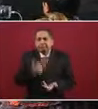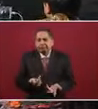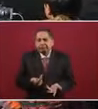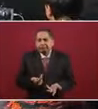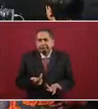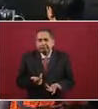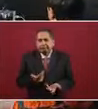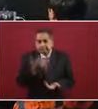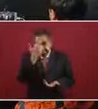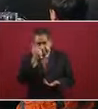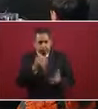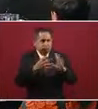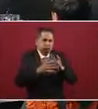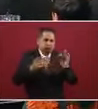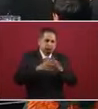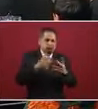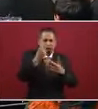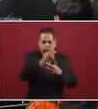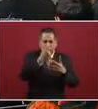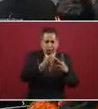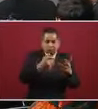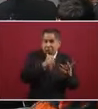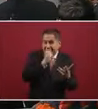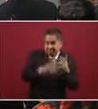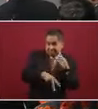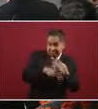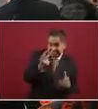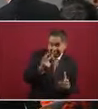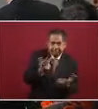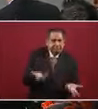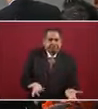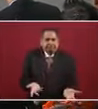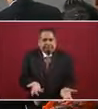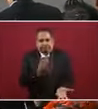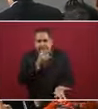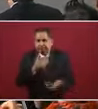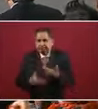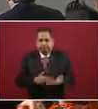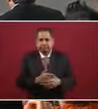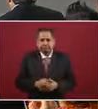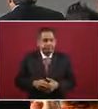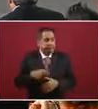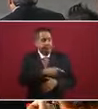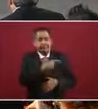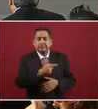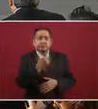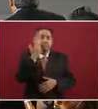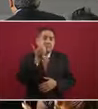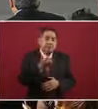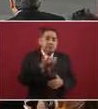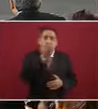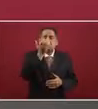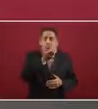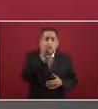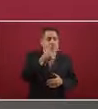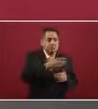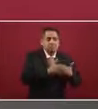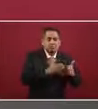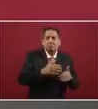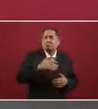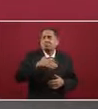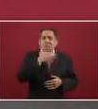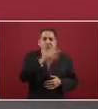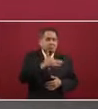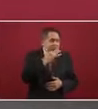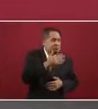si lo que quieren es continuar con el régimen de corrupción, de injusticias,